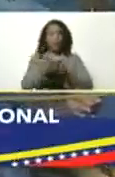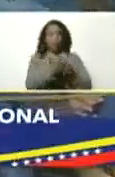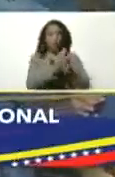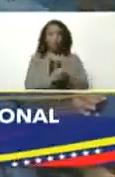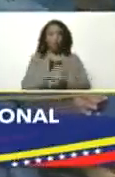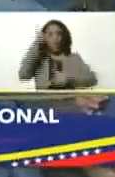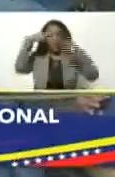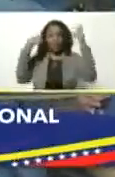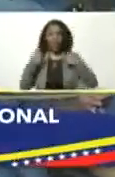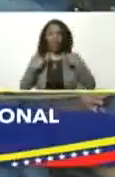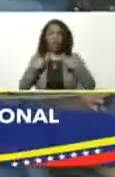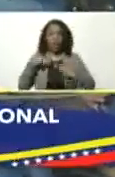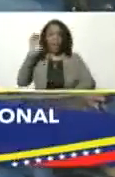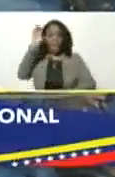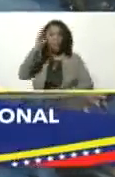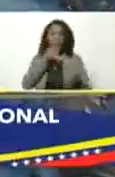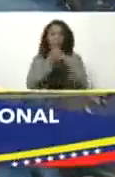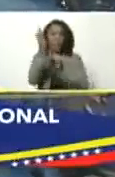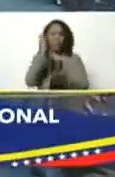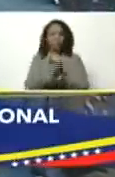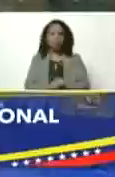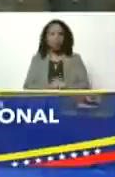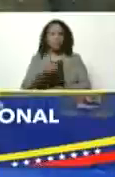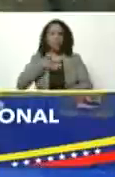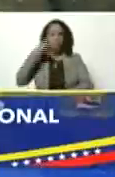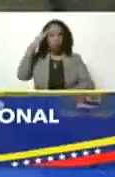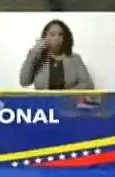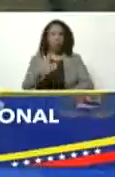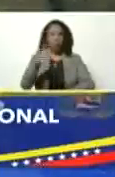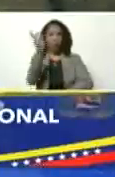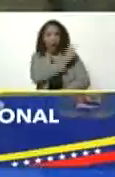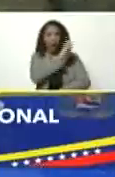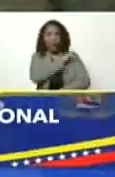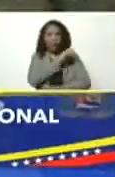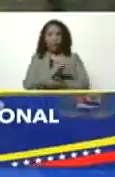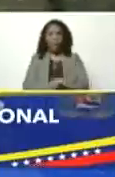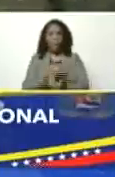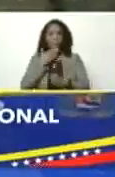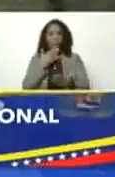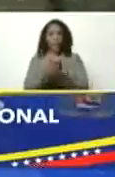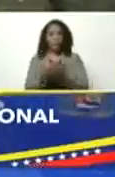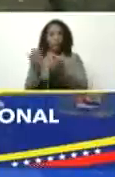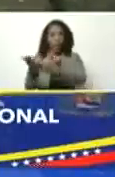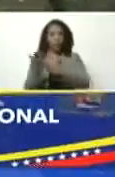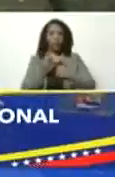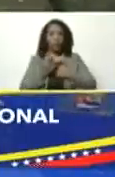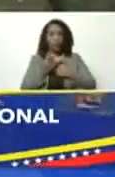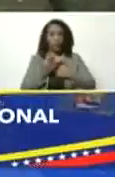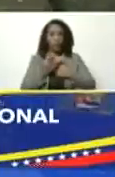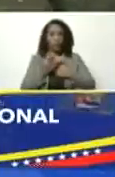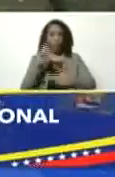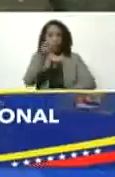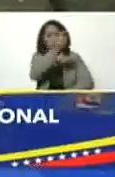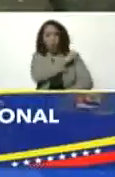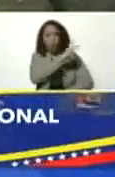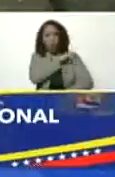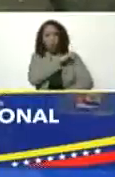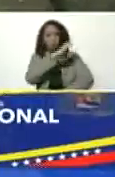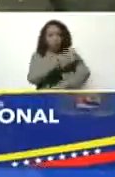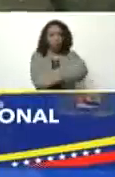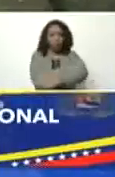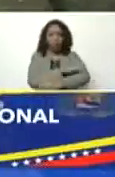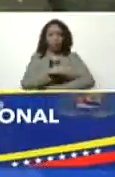¡Chávez vive! ¡La patria sigue! Mi comandante en jefe, permiso para recibir el grado de capitán